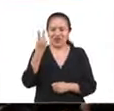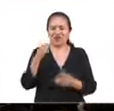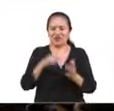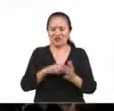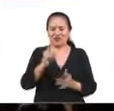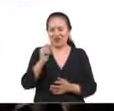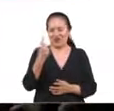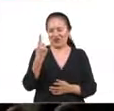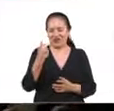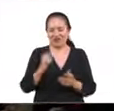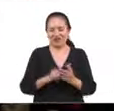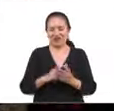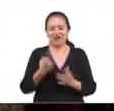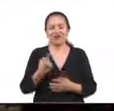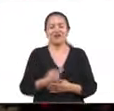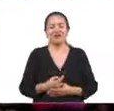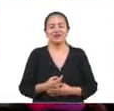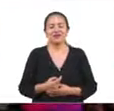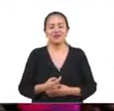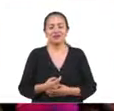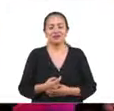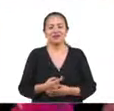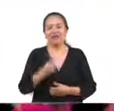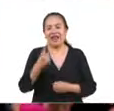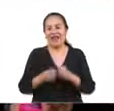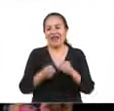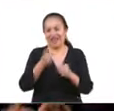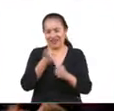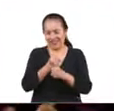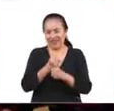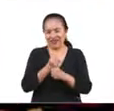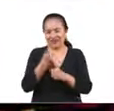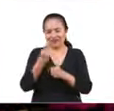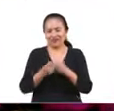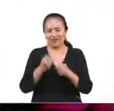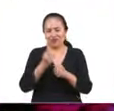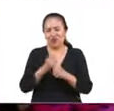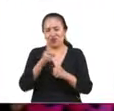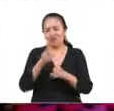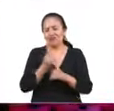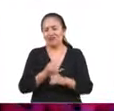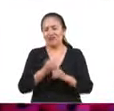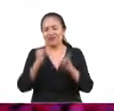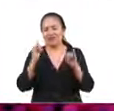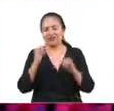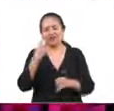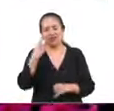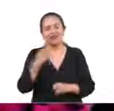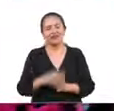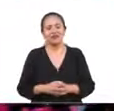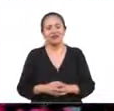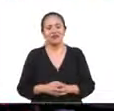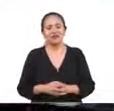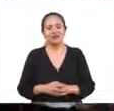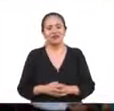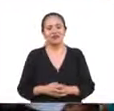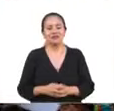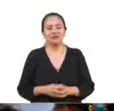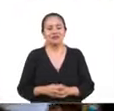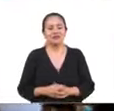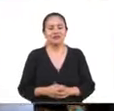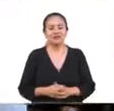1 de enero del 2021, que justamente es el año de la consumación de la independencia. Y